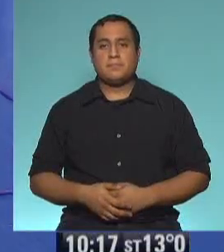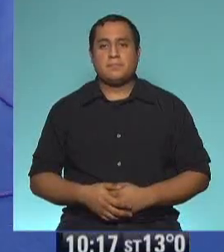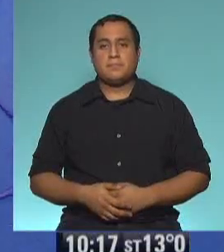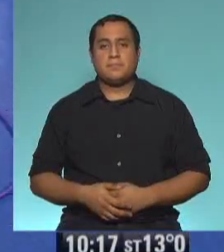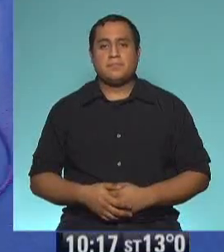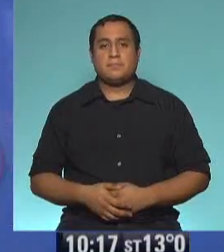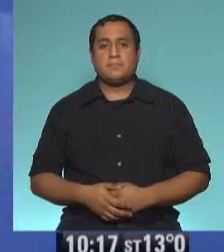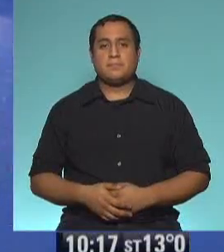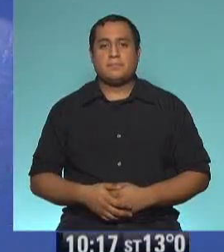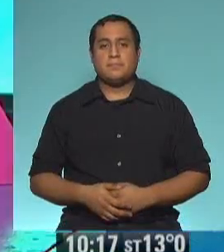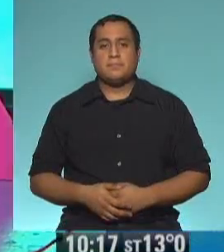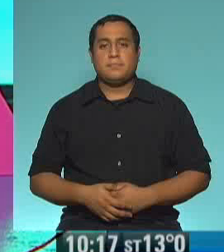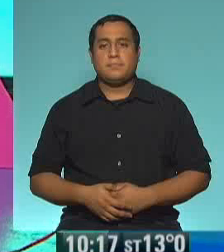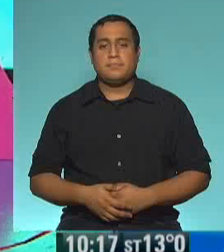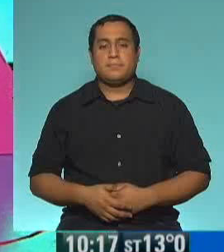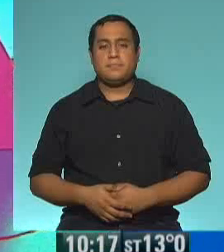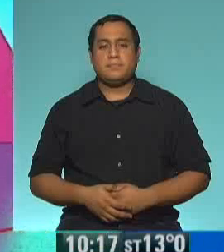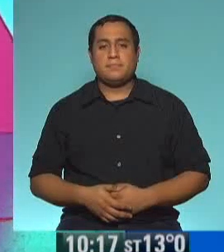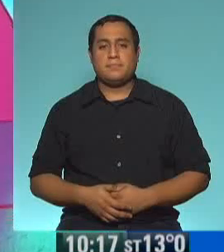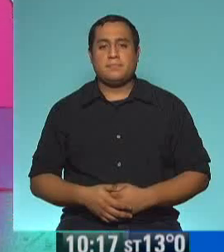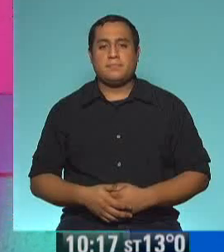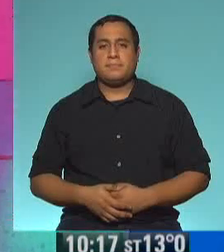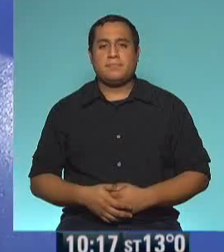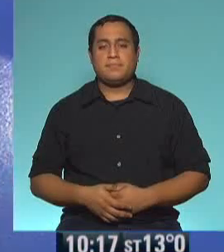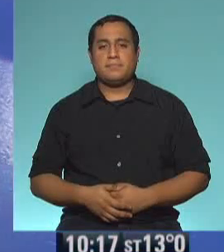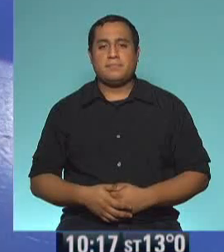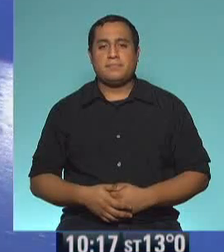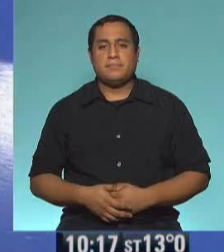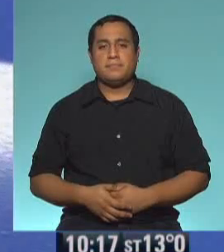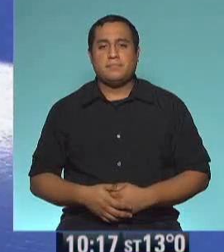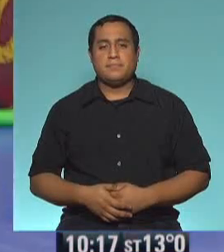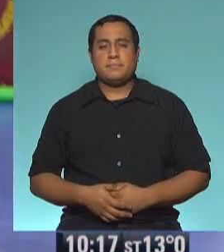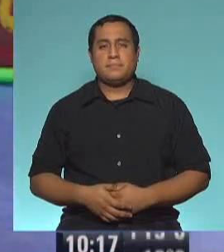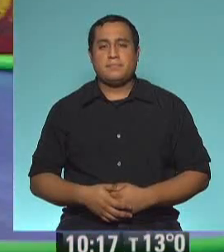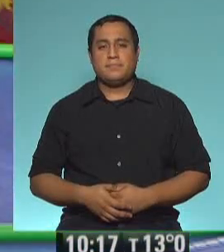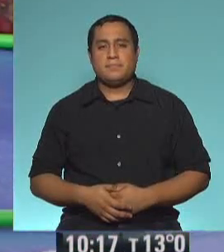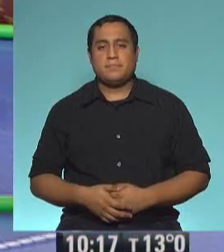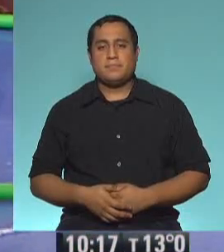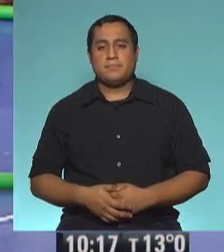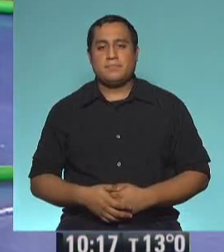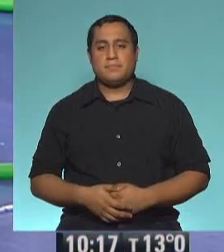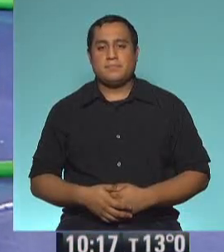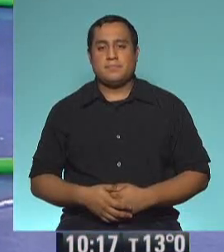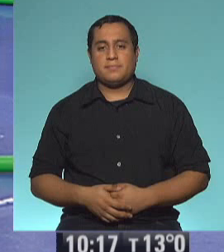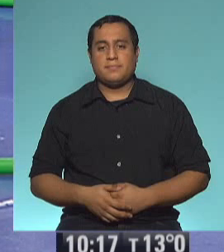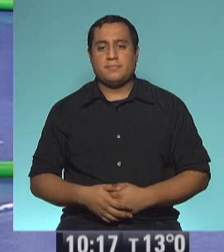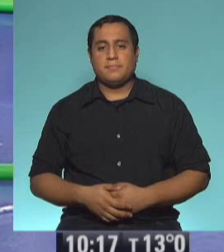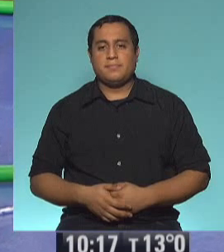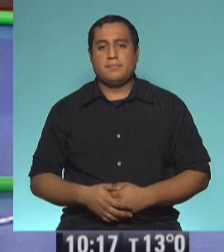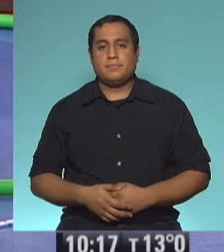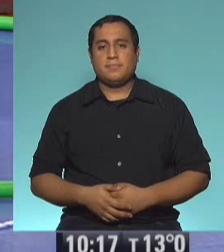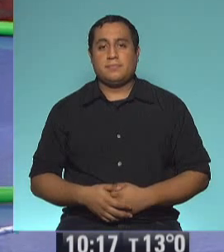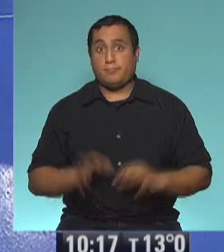Y este sigue por acá. Ese lo podemos conectar acá y este lo podemos conectar acá. ¿Qué te parece? Como acá abajo, así no se sale, mirá. Bien. Dale. Muy bien.